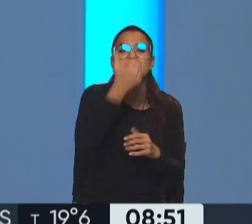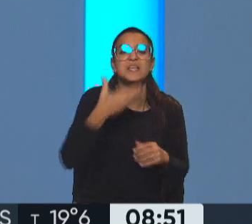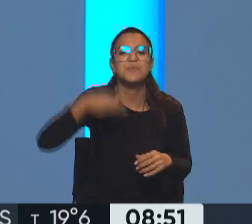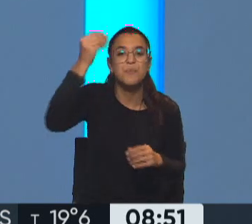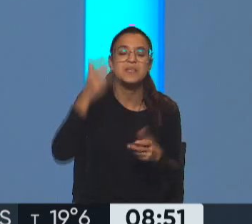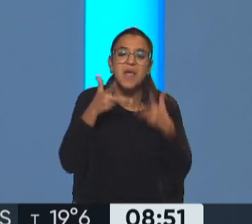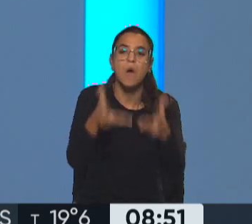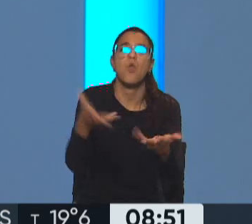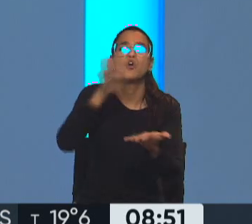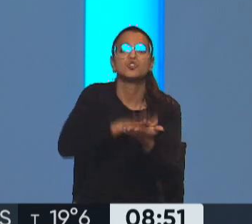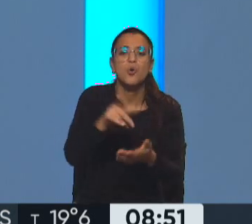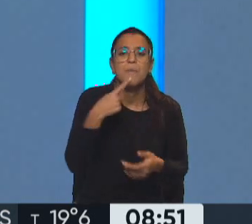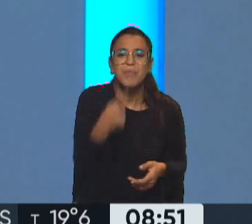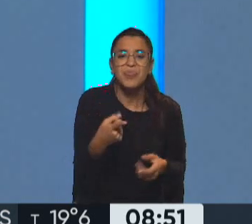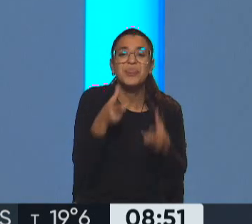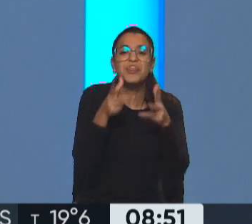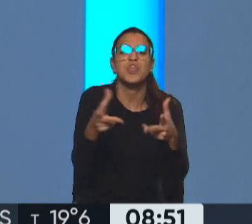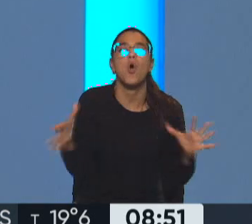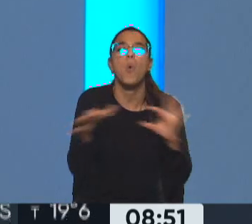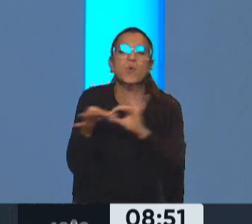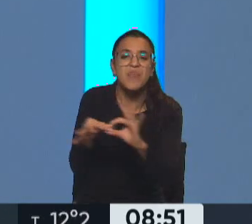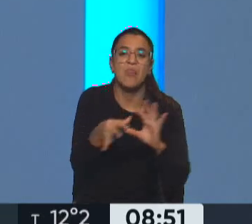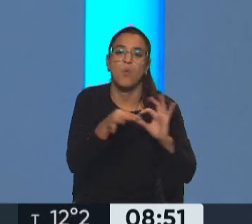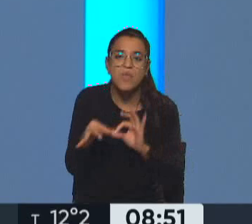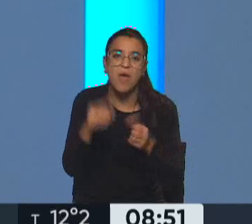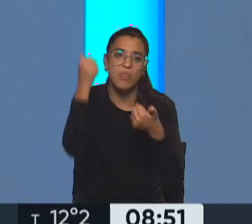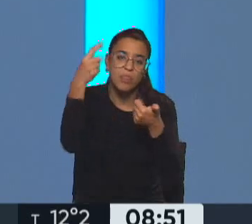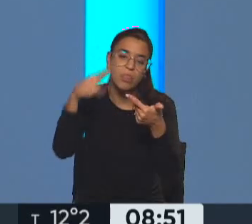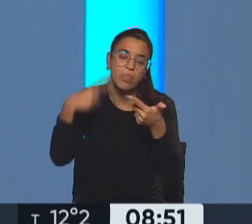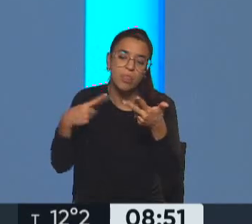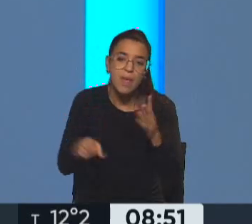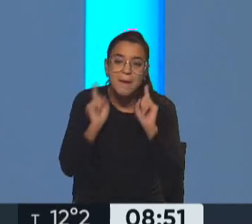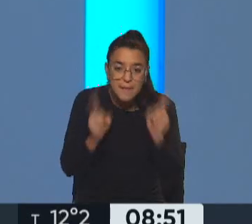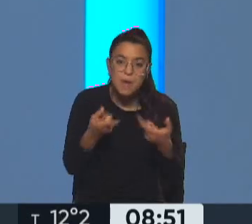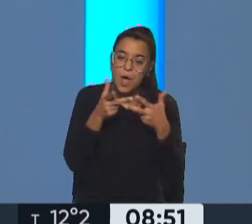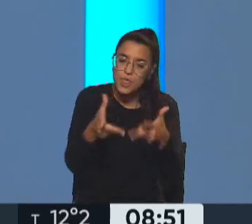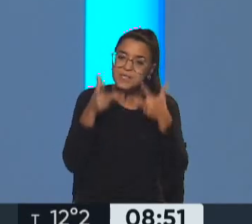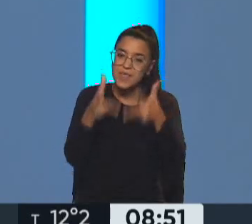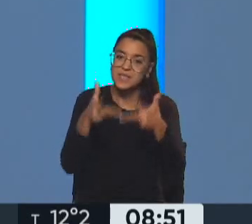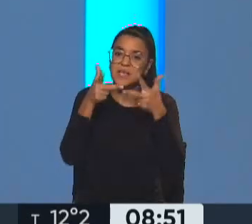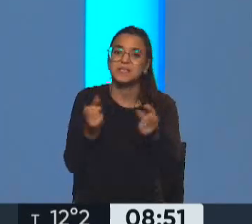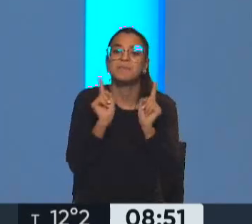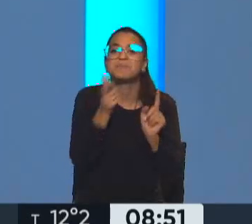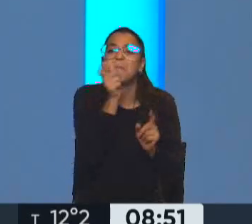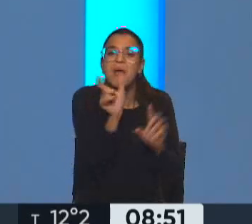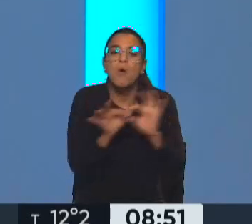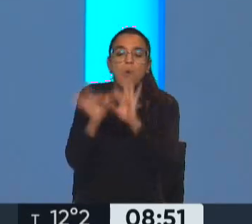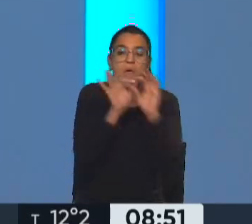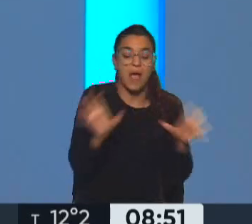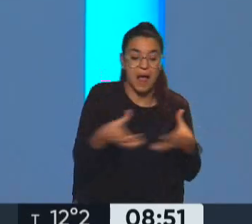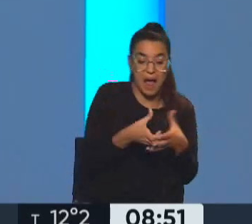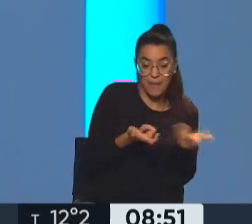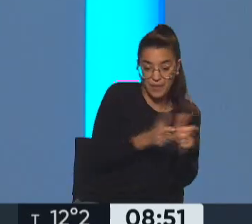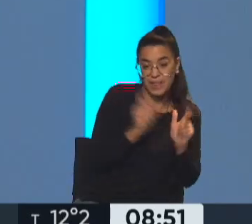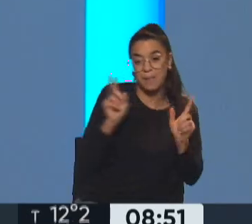discurso habló de la pronunció la palabra unidad y es la palabra que viene pronunciando 6 mucho en el gabinete y en el frente de todos y